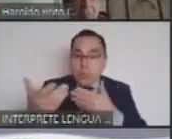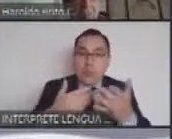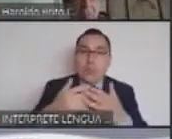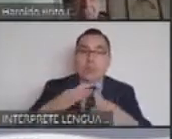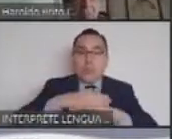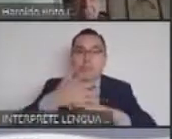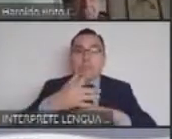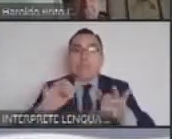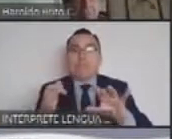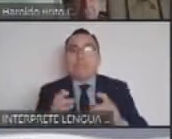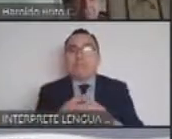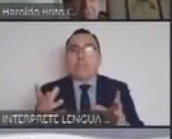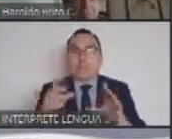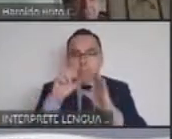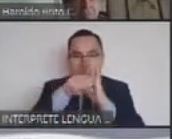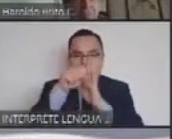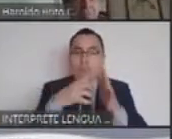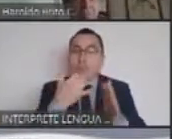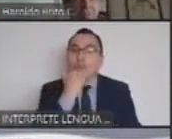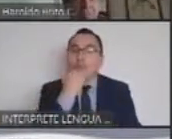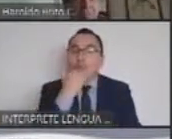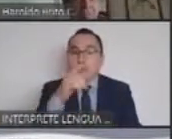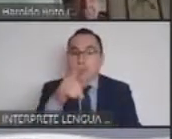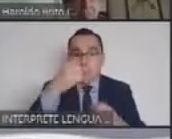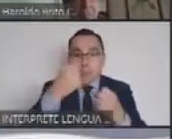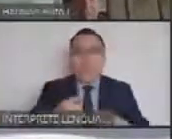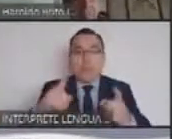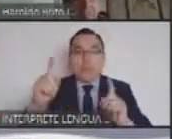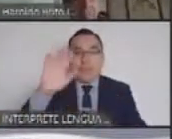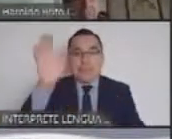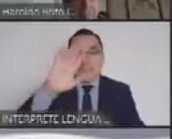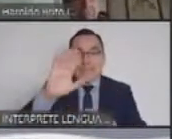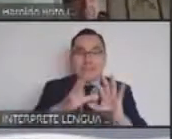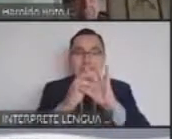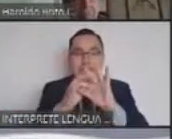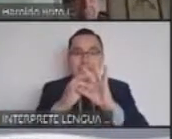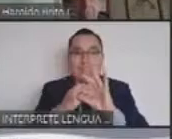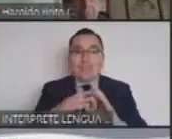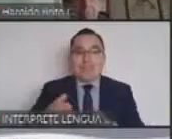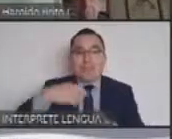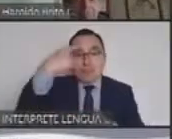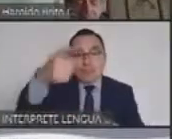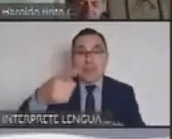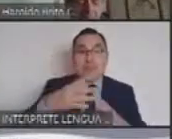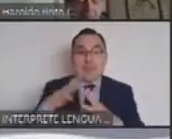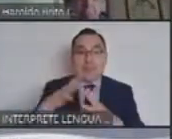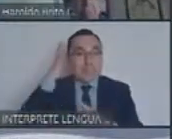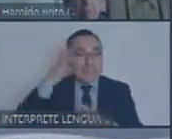disponible en nuestro canal de YouTube. Por mi parte me despido, muchas gracias y hasta un próximo seminario.